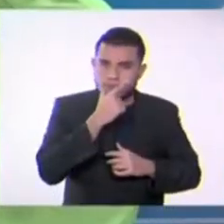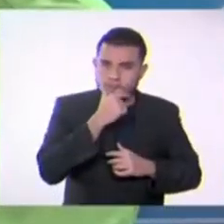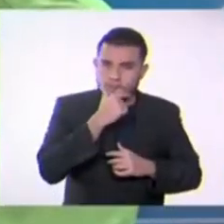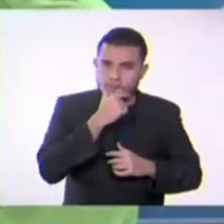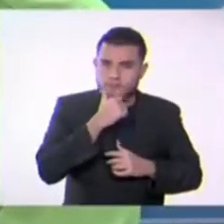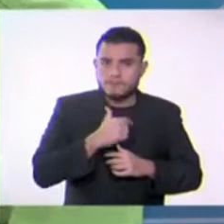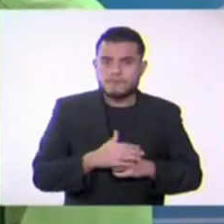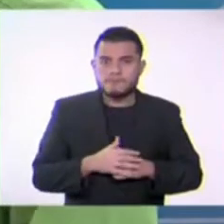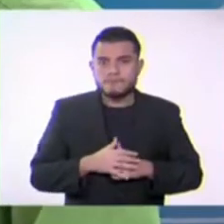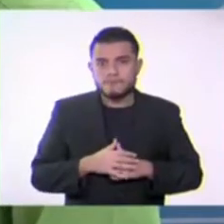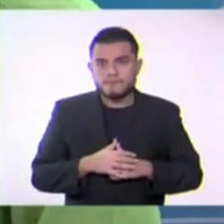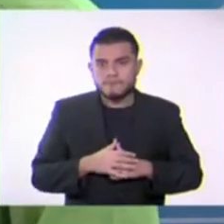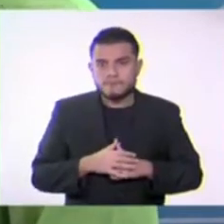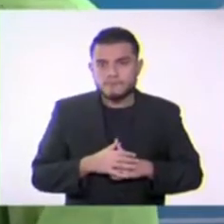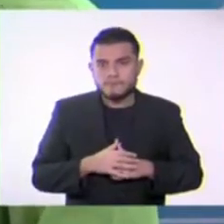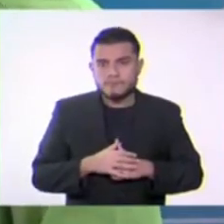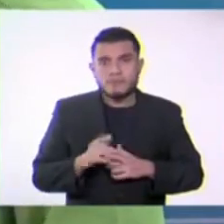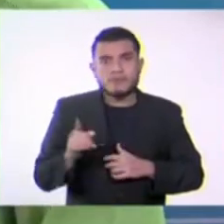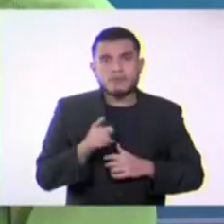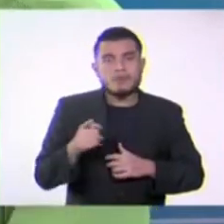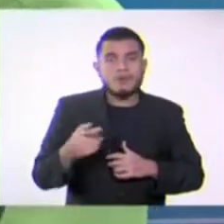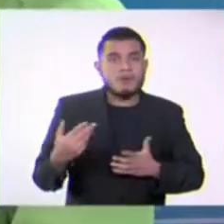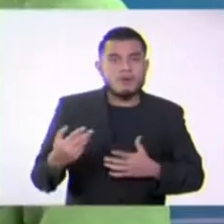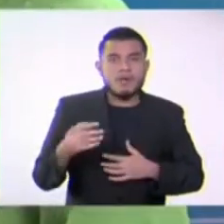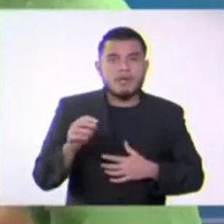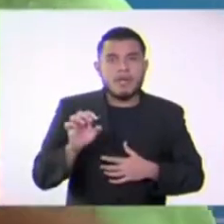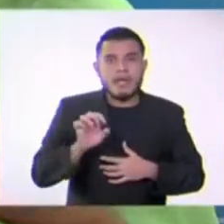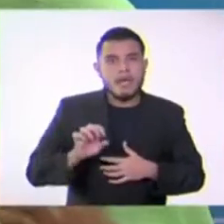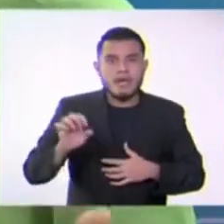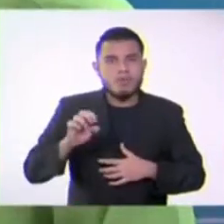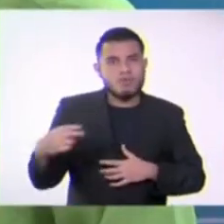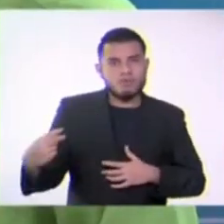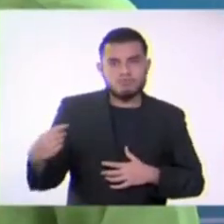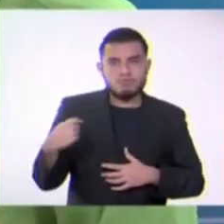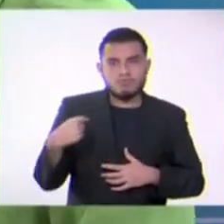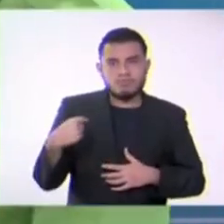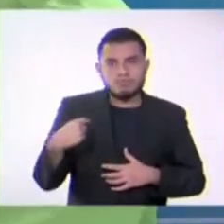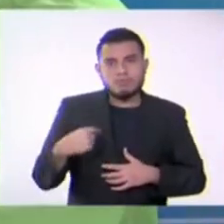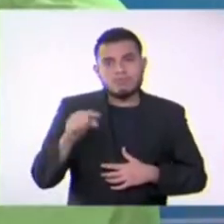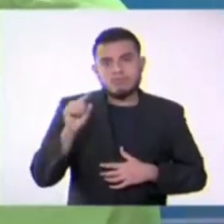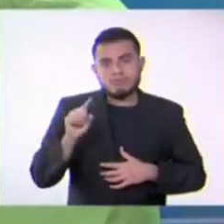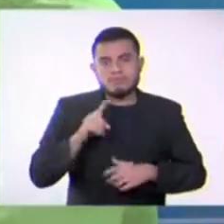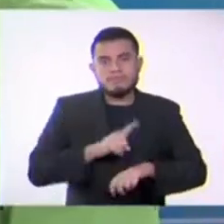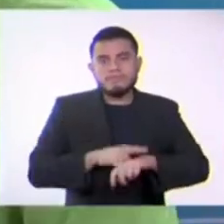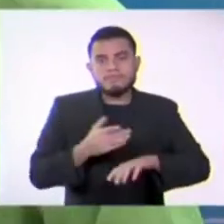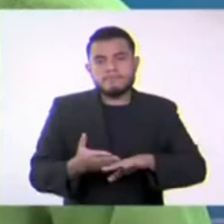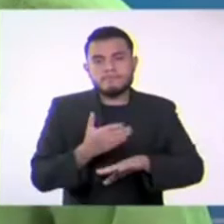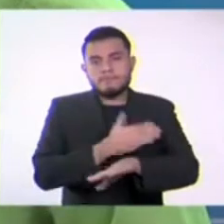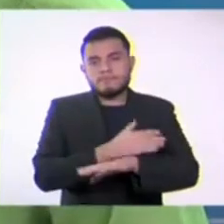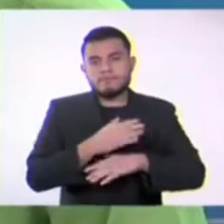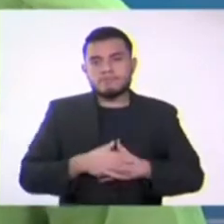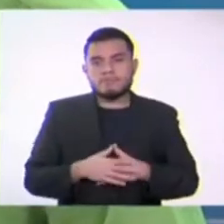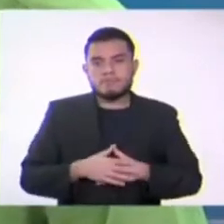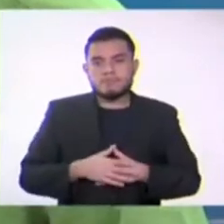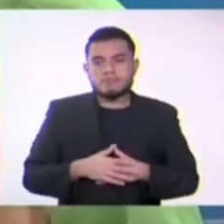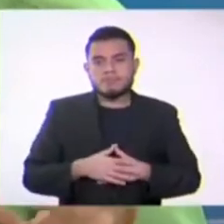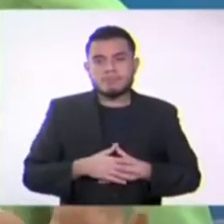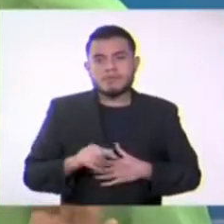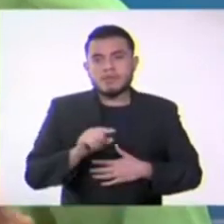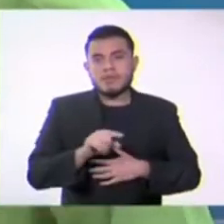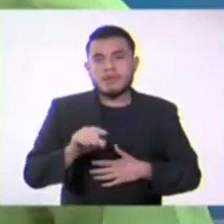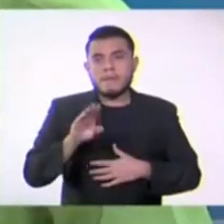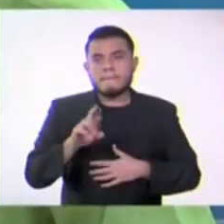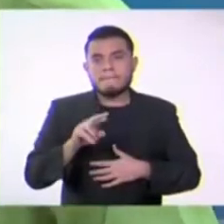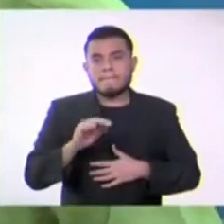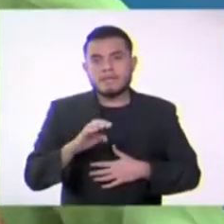no va a adquirir el euro. Y sabemos que hace muy poco ha tomado lo que se llama el Brexit, es